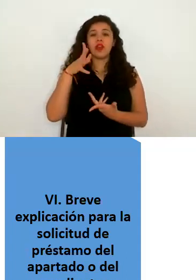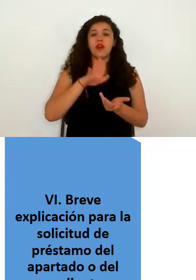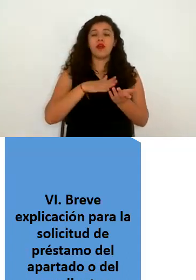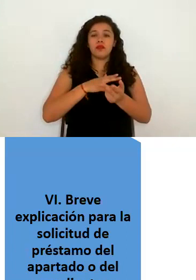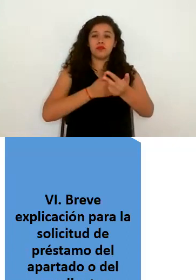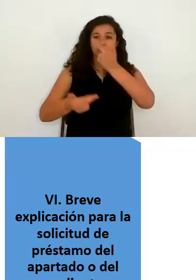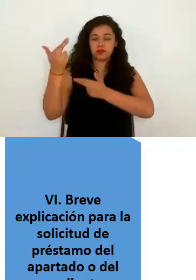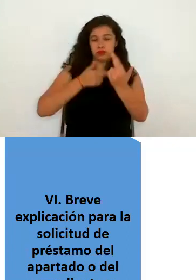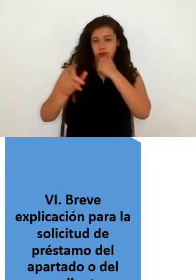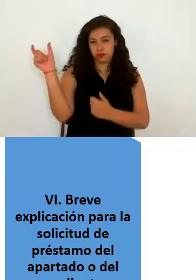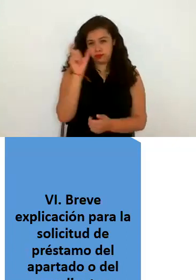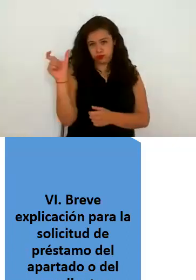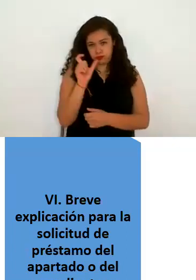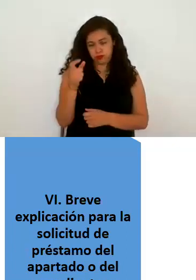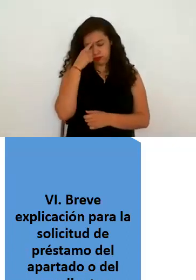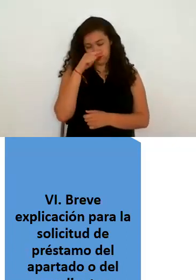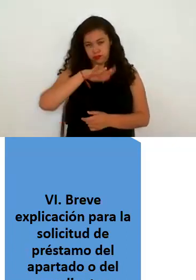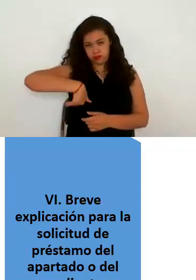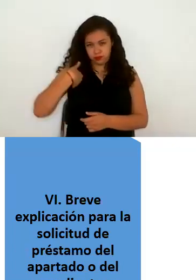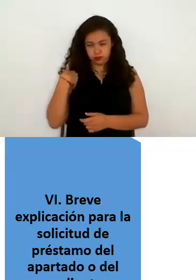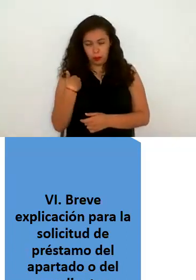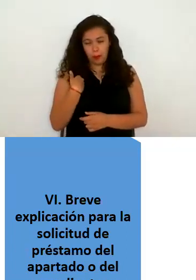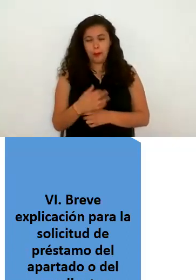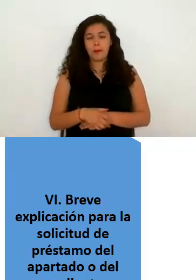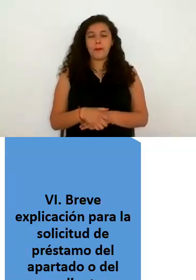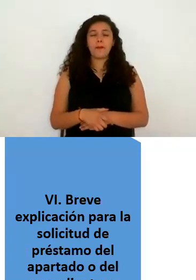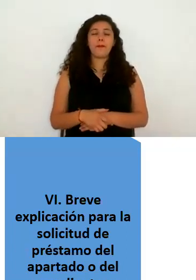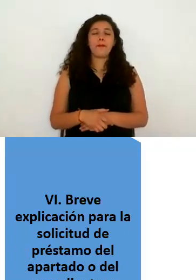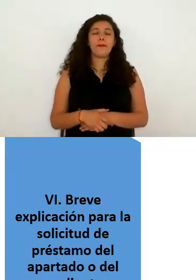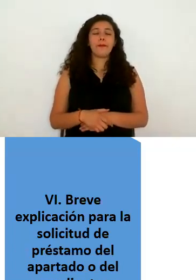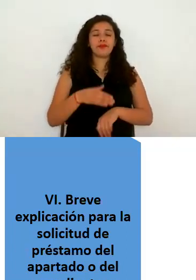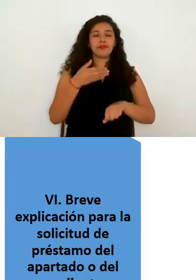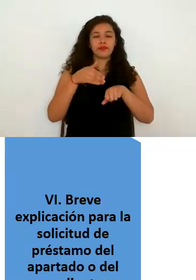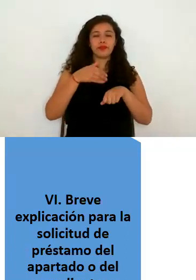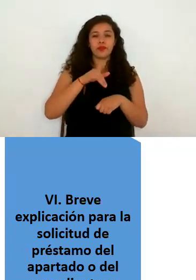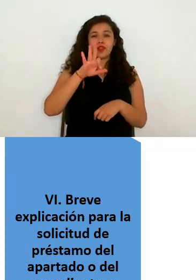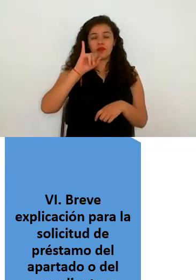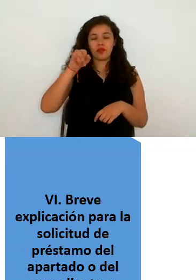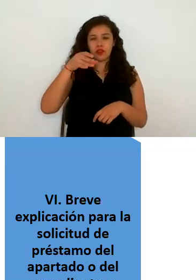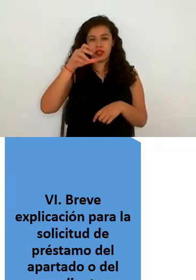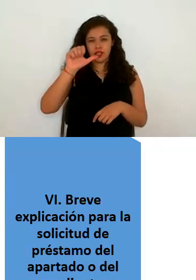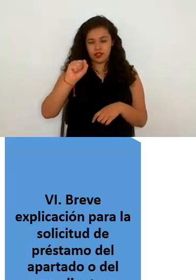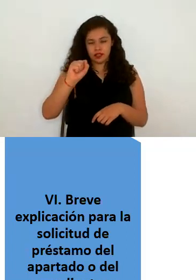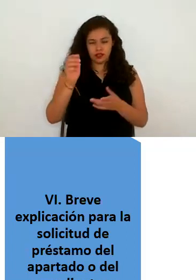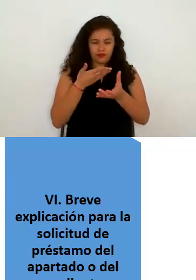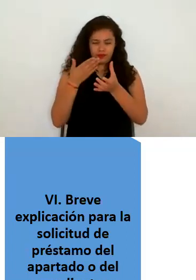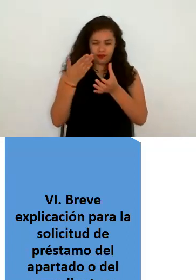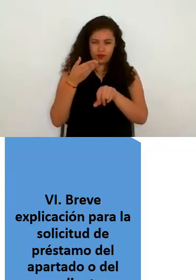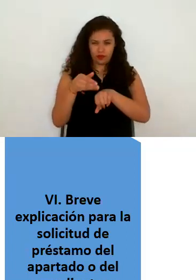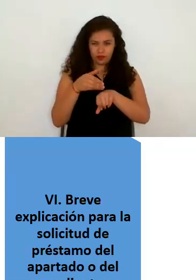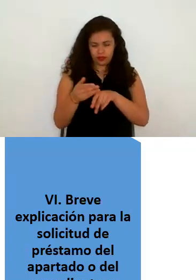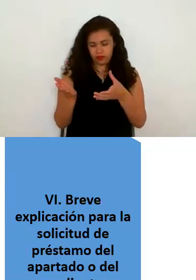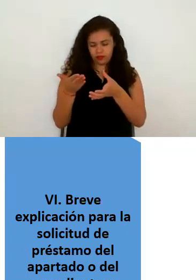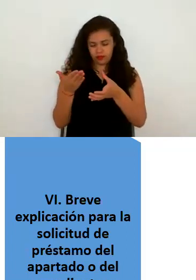expediente a su área para resguardo, el número de fojas que integra el expediente, ya les comenté cómo hay que hacer